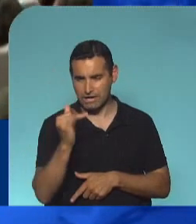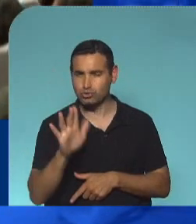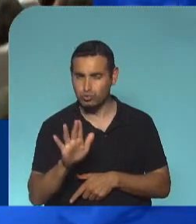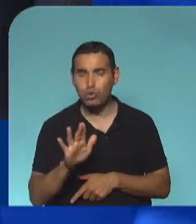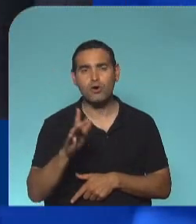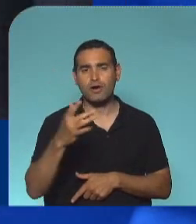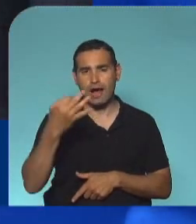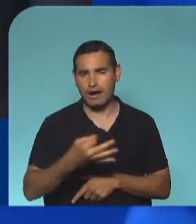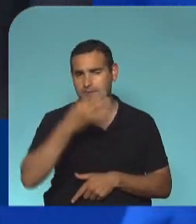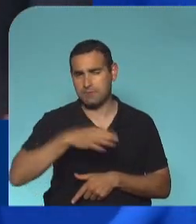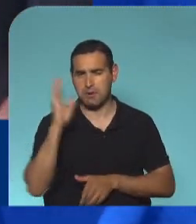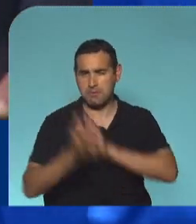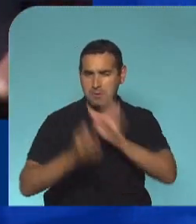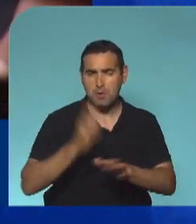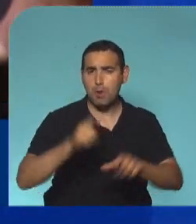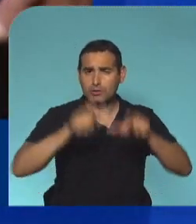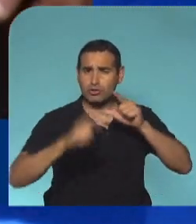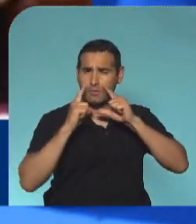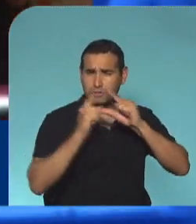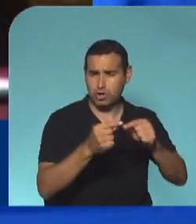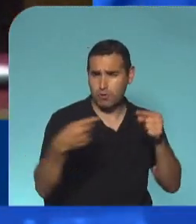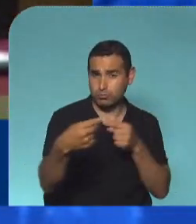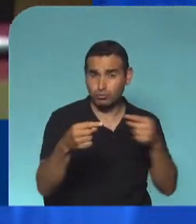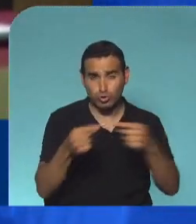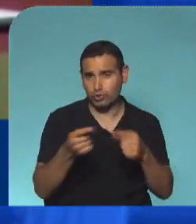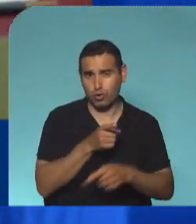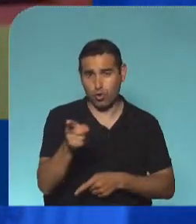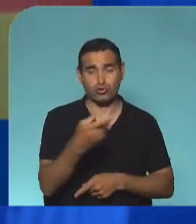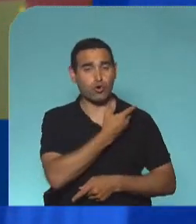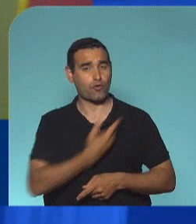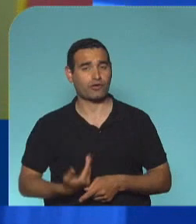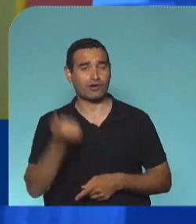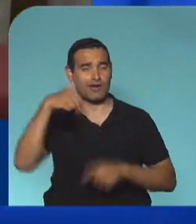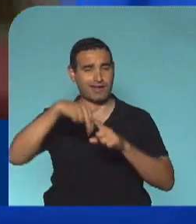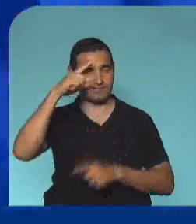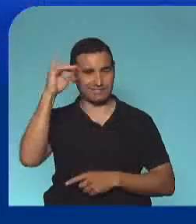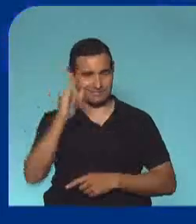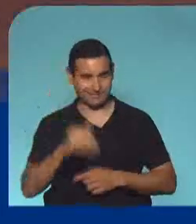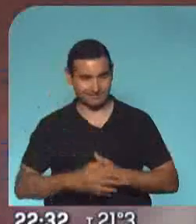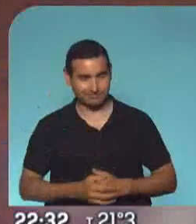mantiene la represión a opositores y manifestantes por parte del gobierno de Áñez.